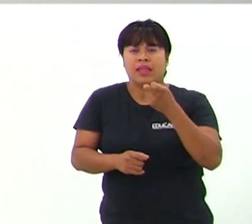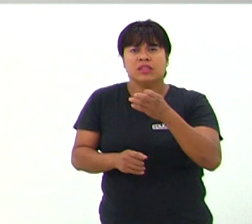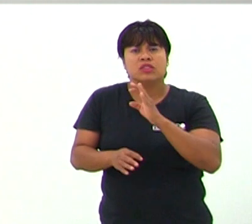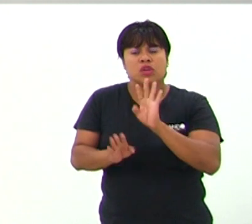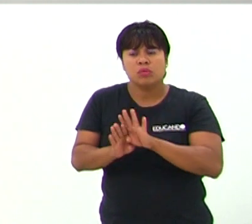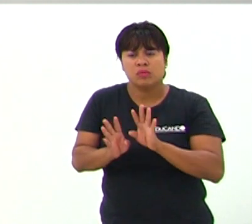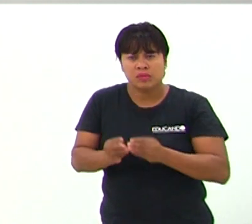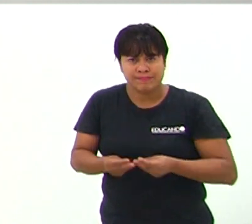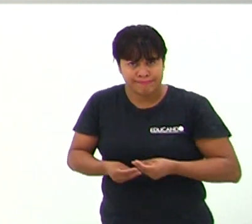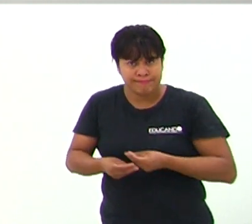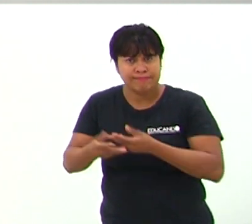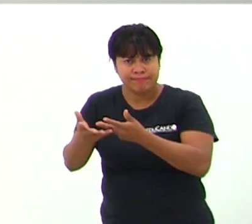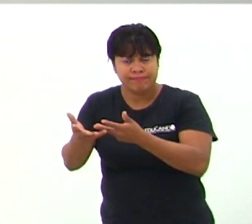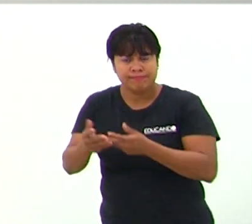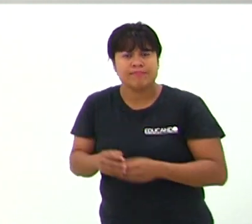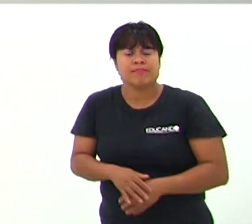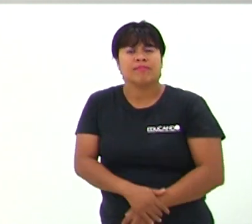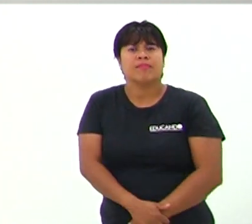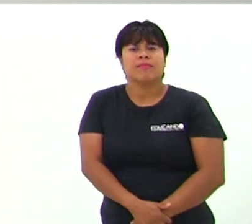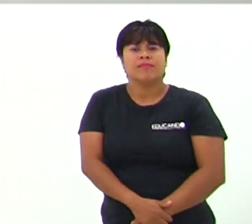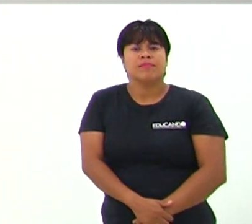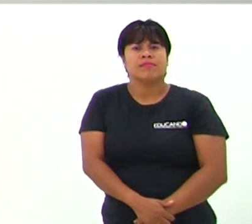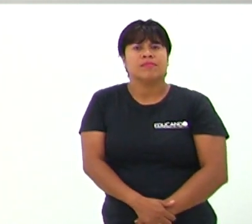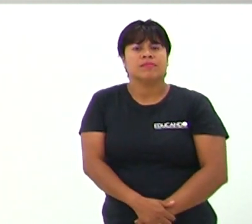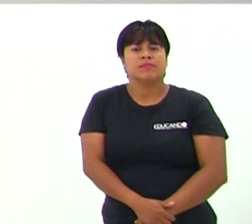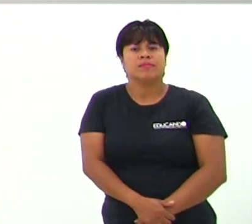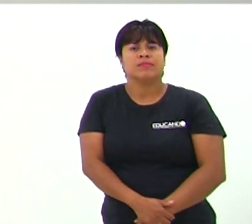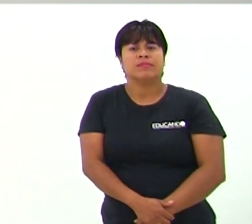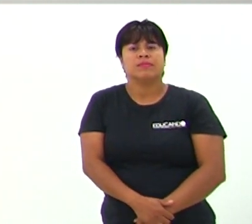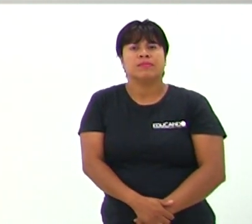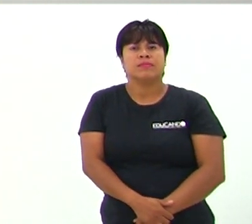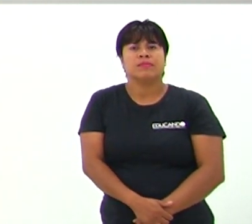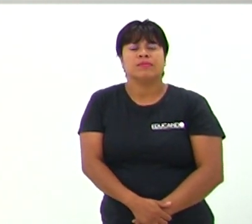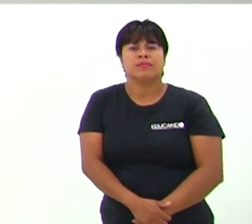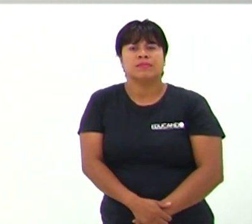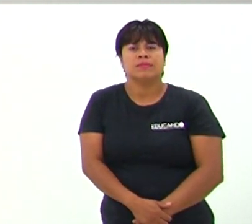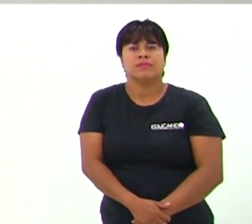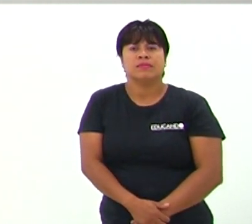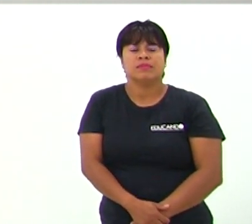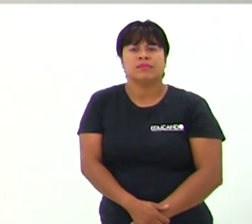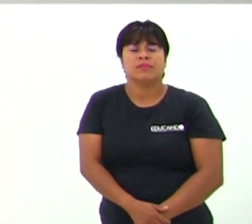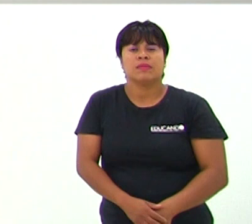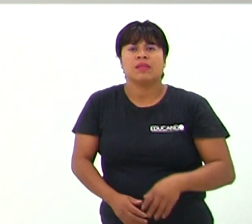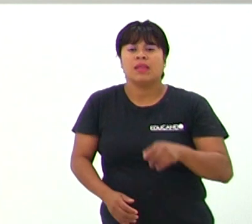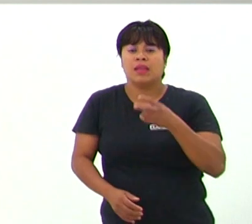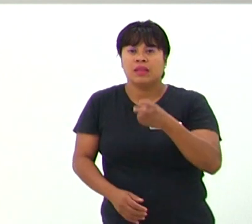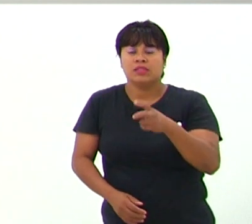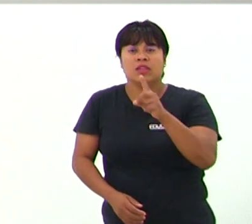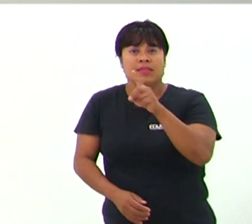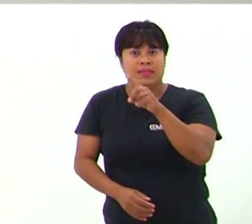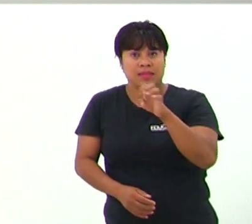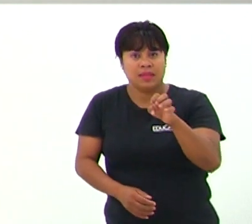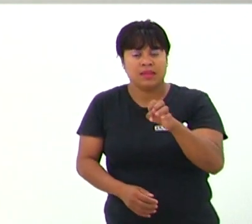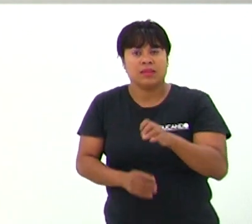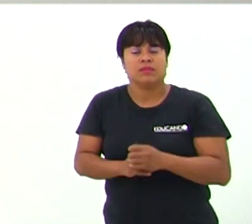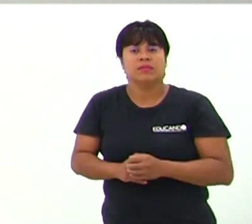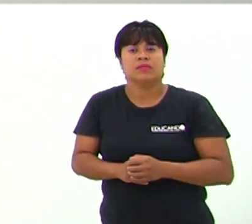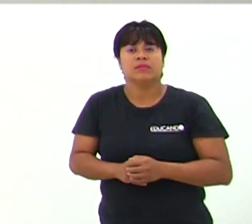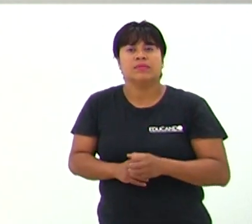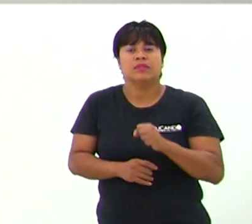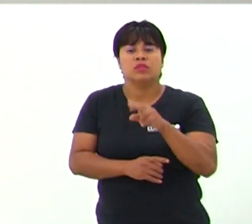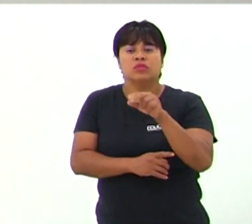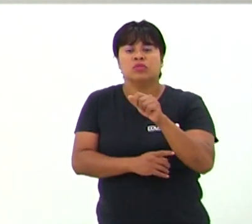atributos, bien, que son atributos del